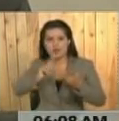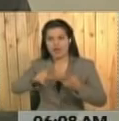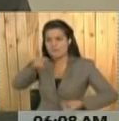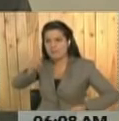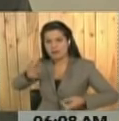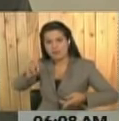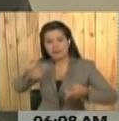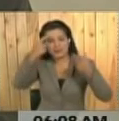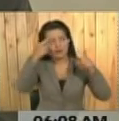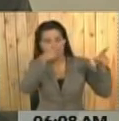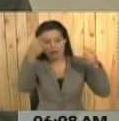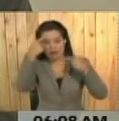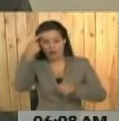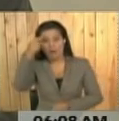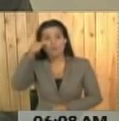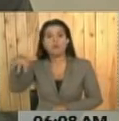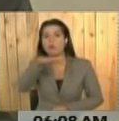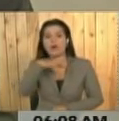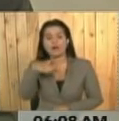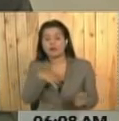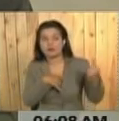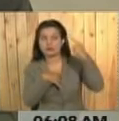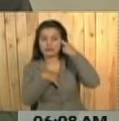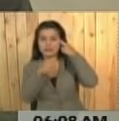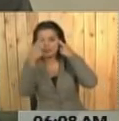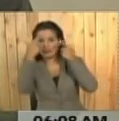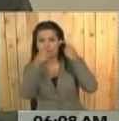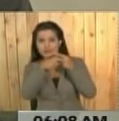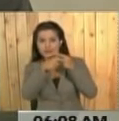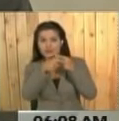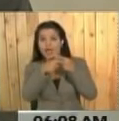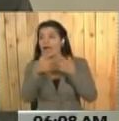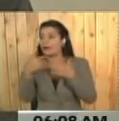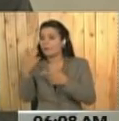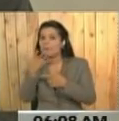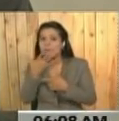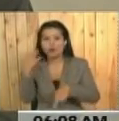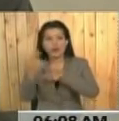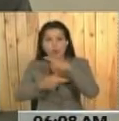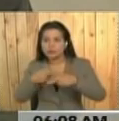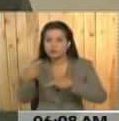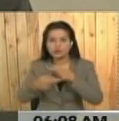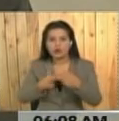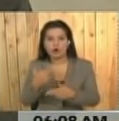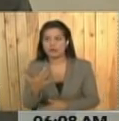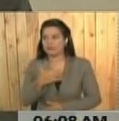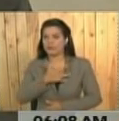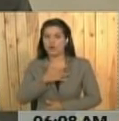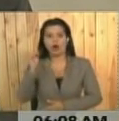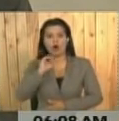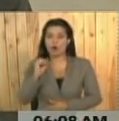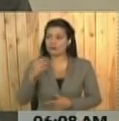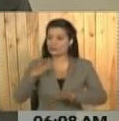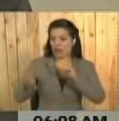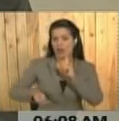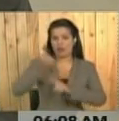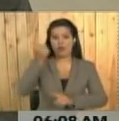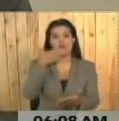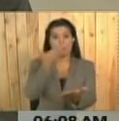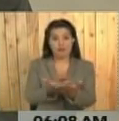pendientes Entonces el pueblo se moviliza cada vez que siente que la revolución o lo alcanzado lo logrado gracias al a